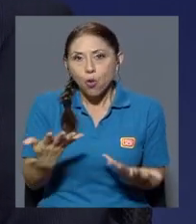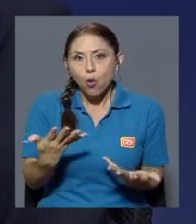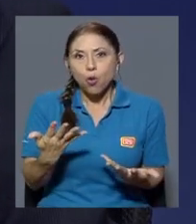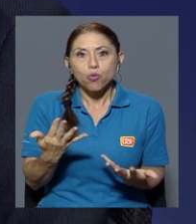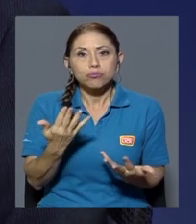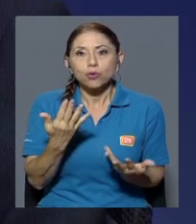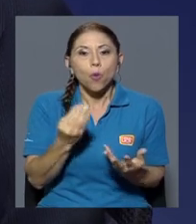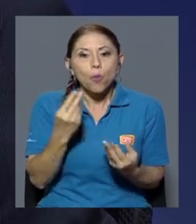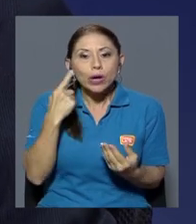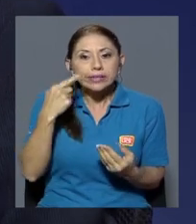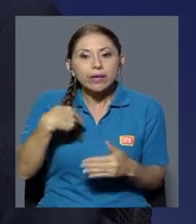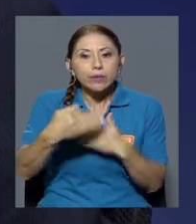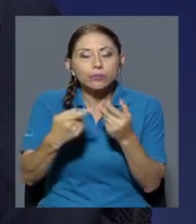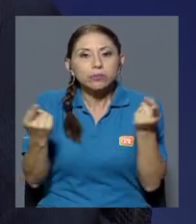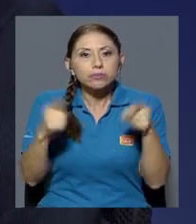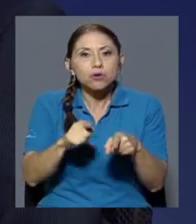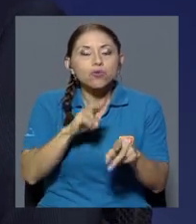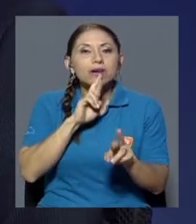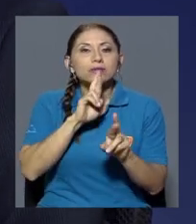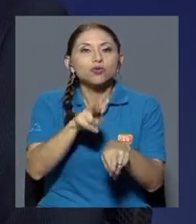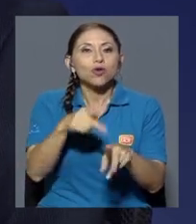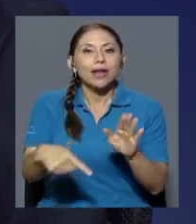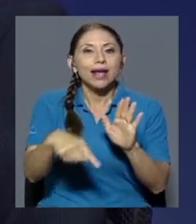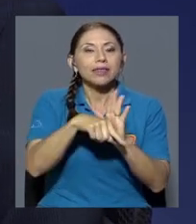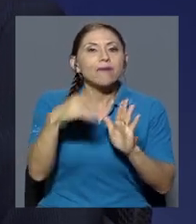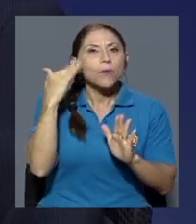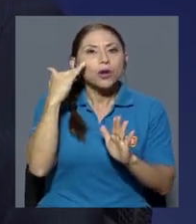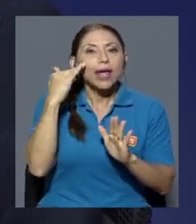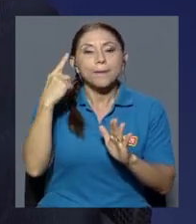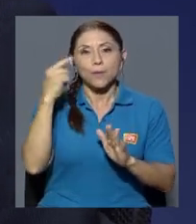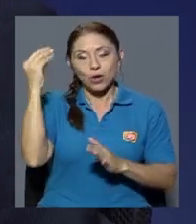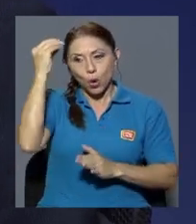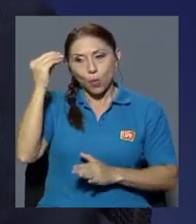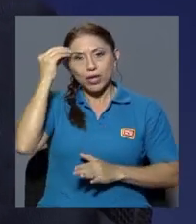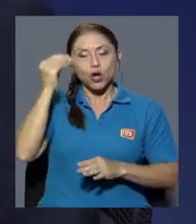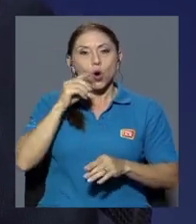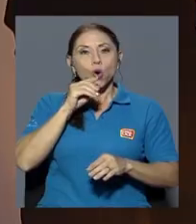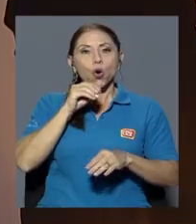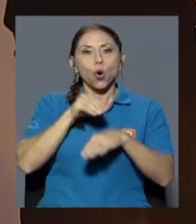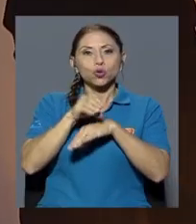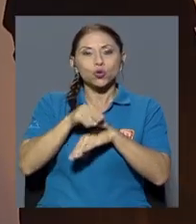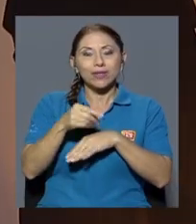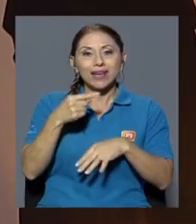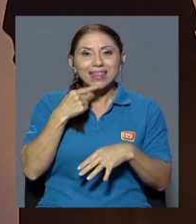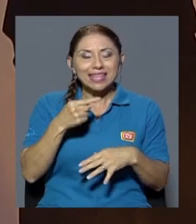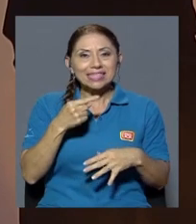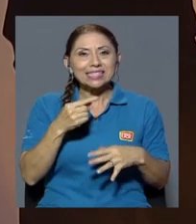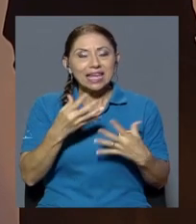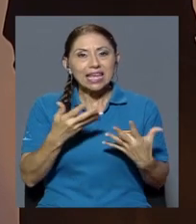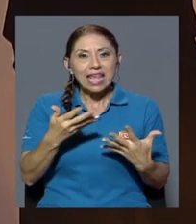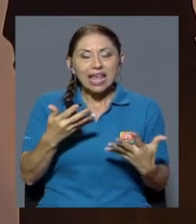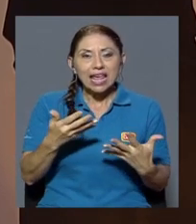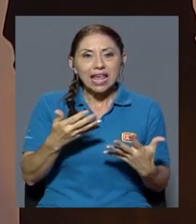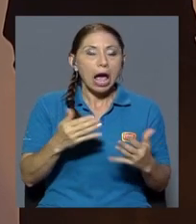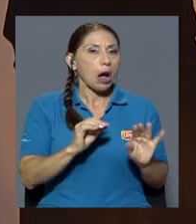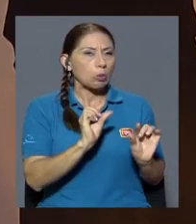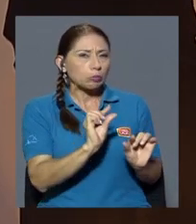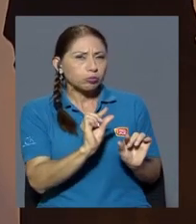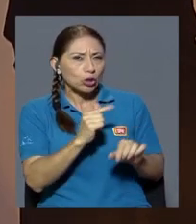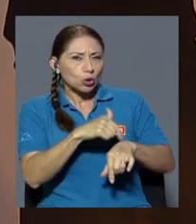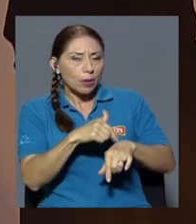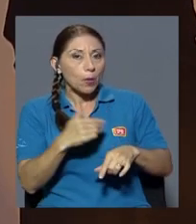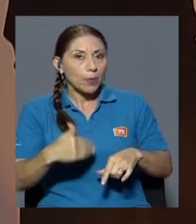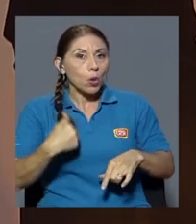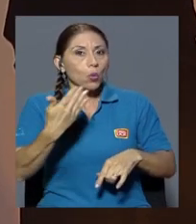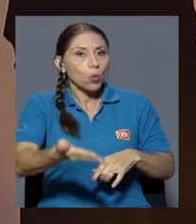negativa porque porque hay una opinión consultiva que dice que por ejemplo nos queda más o menos 30 segundos pero en el otro bloque podemos